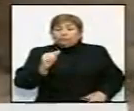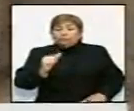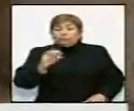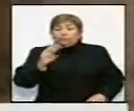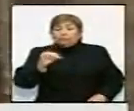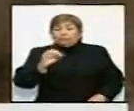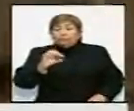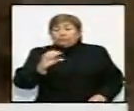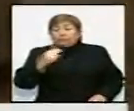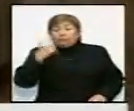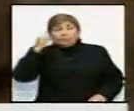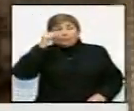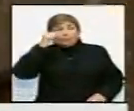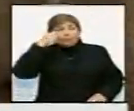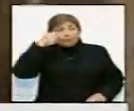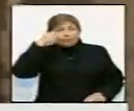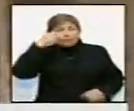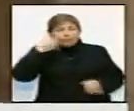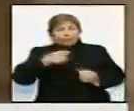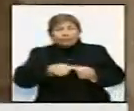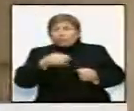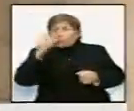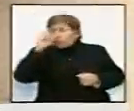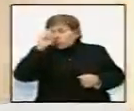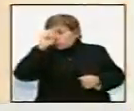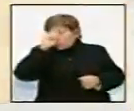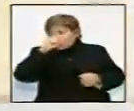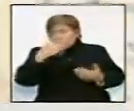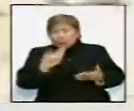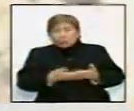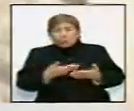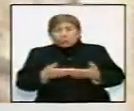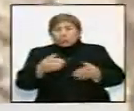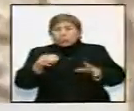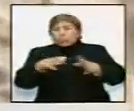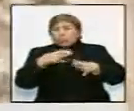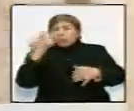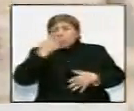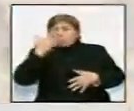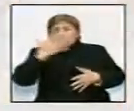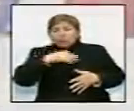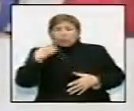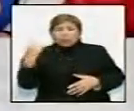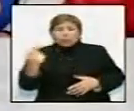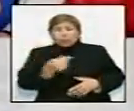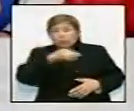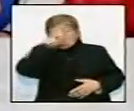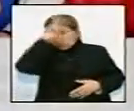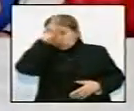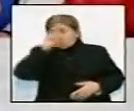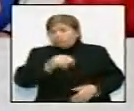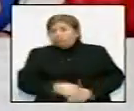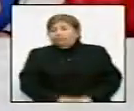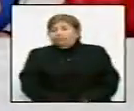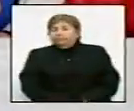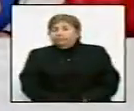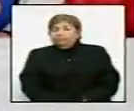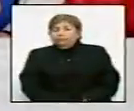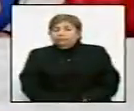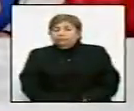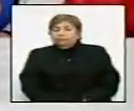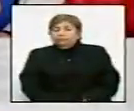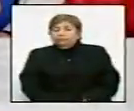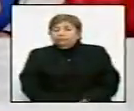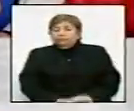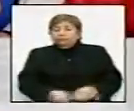Ángel Elías recordó el difícil momento que enlutó al Perú entero. ¿Pero? En